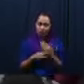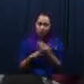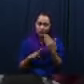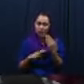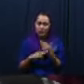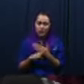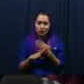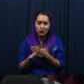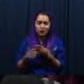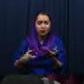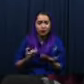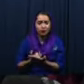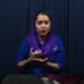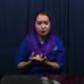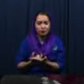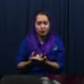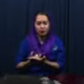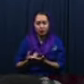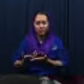la tranquilidad, Señor.